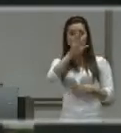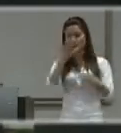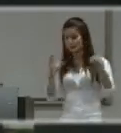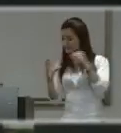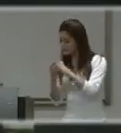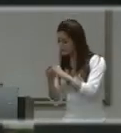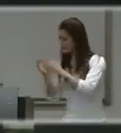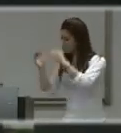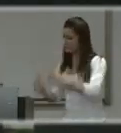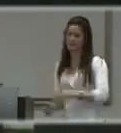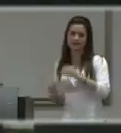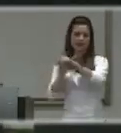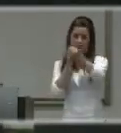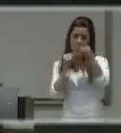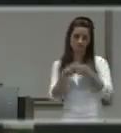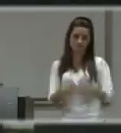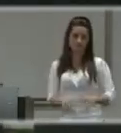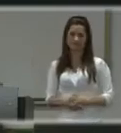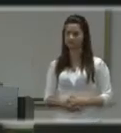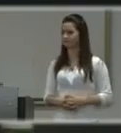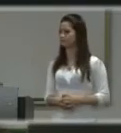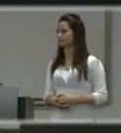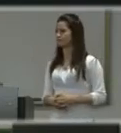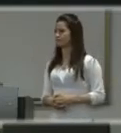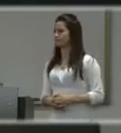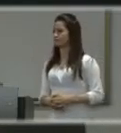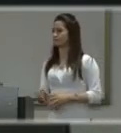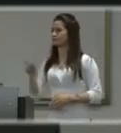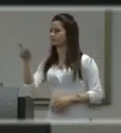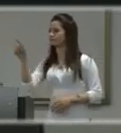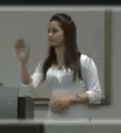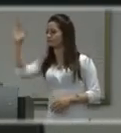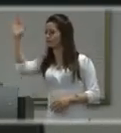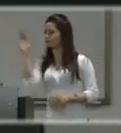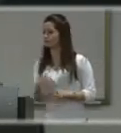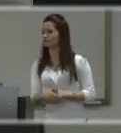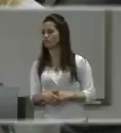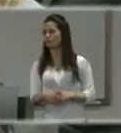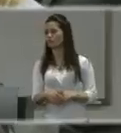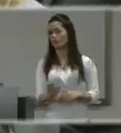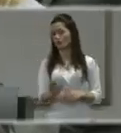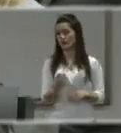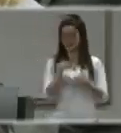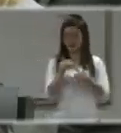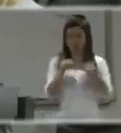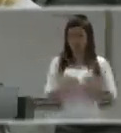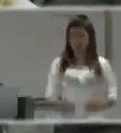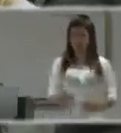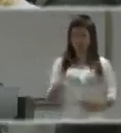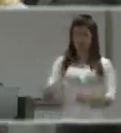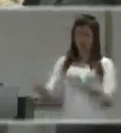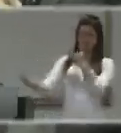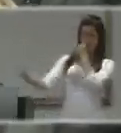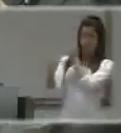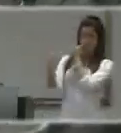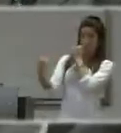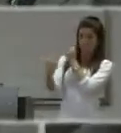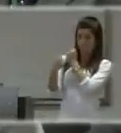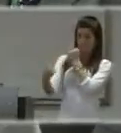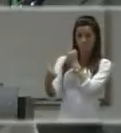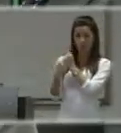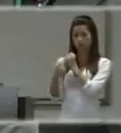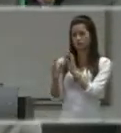discapacidad. Bueno, yo creo que más que apoyos, lo que definitivamente ella y todas y todos los